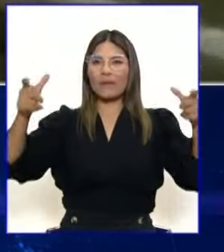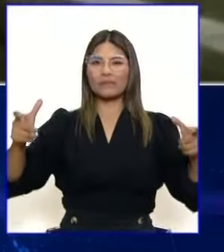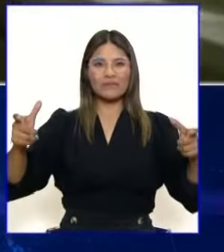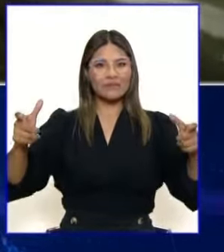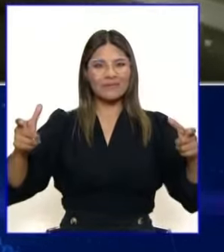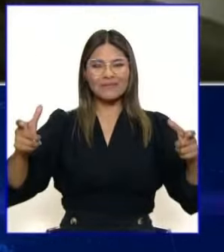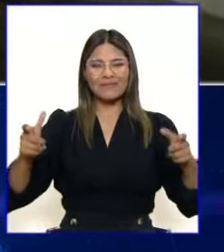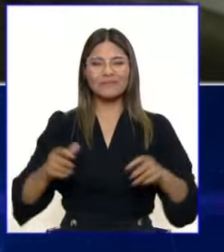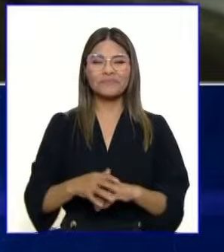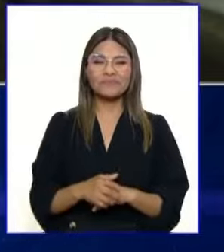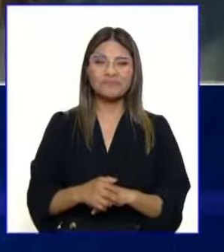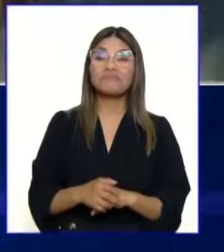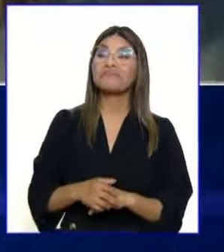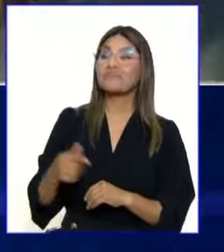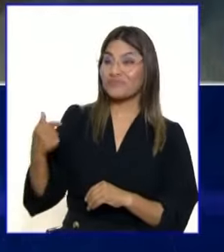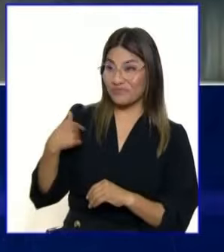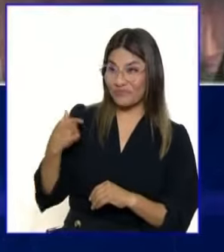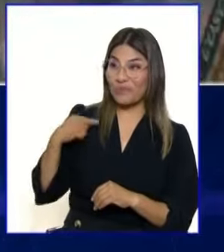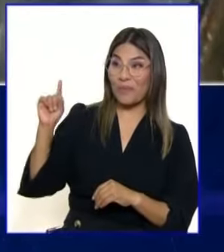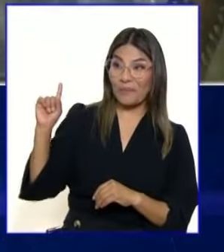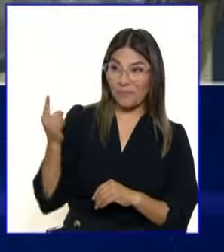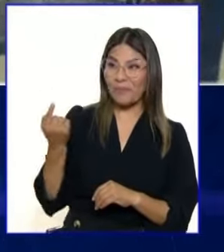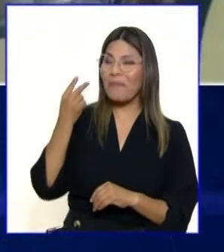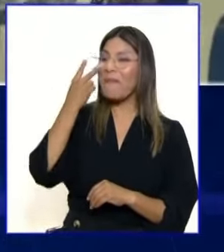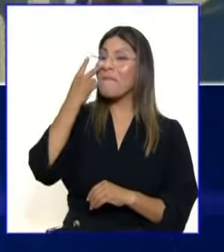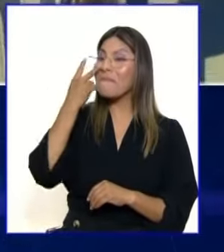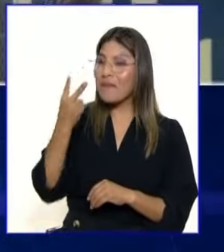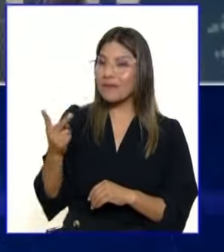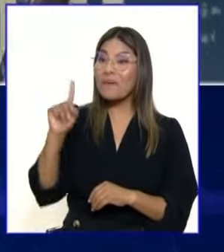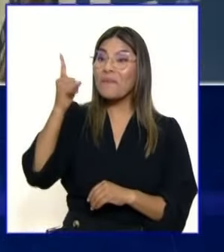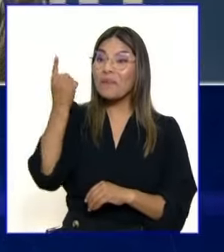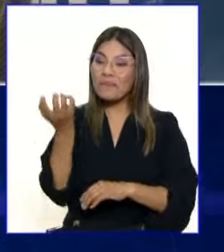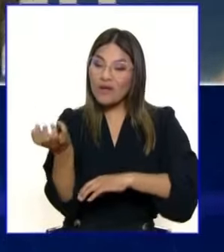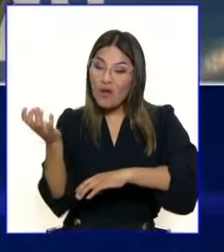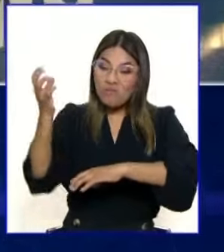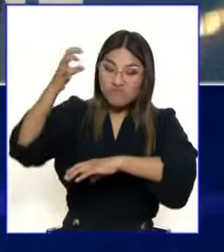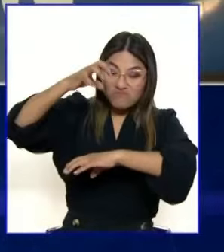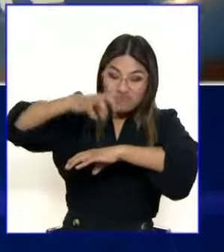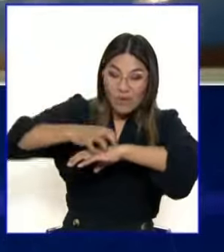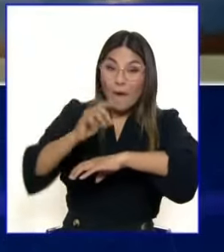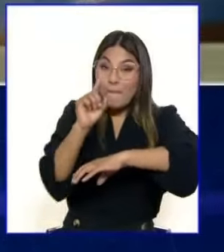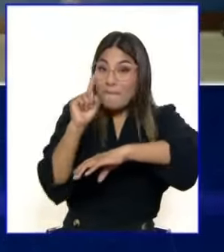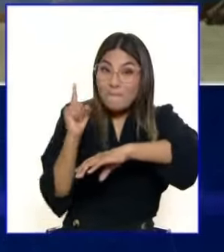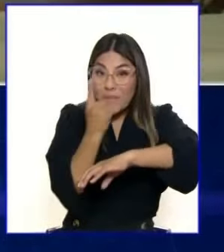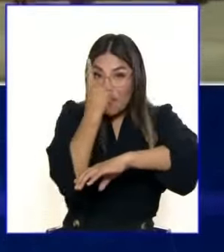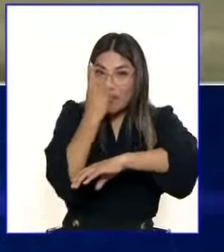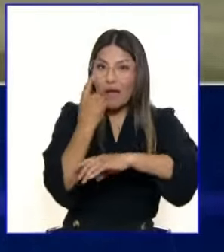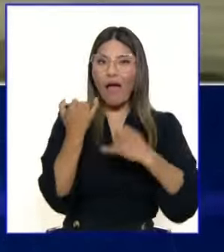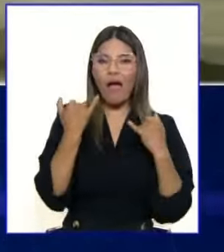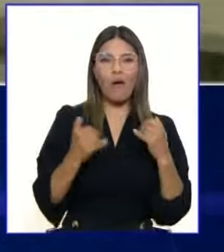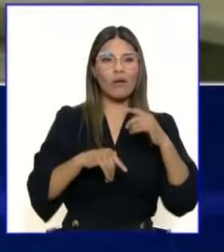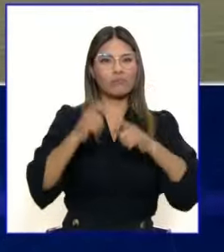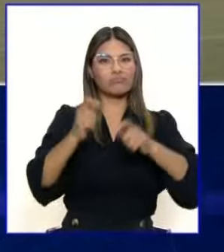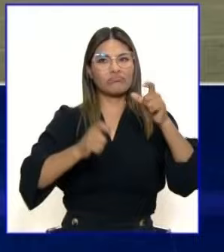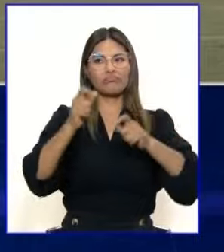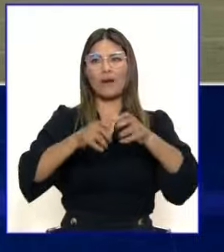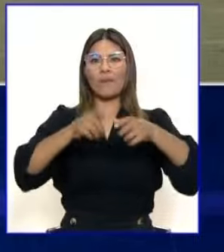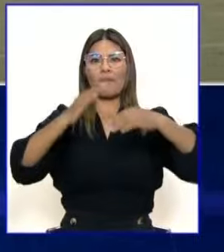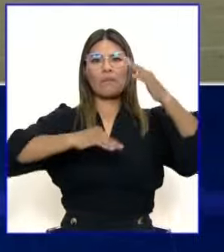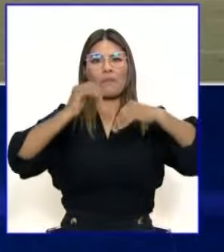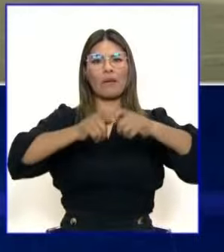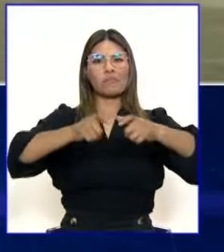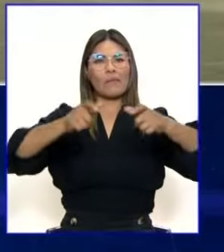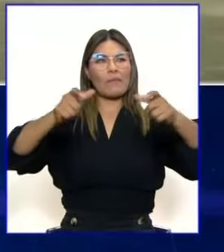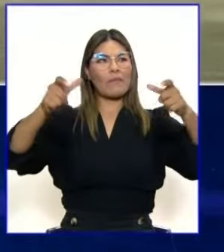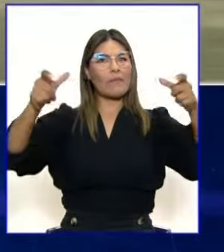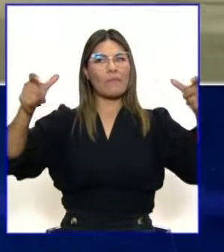ser, desde la idea inicial, la colocación de la primera piedra como autoridad y ahora también la inauguración. Situaciones